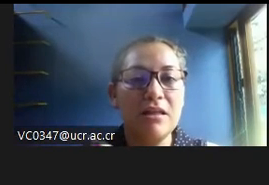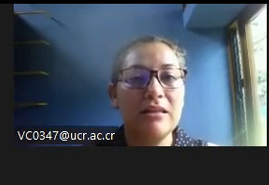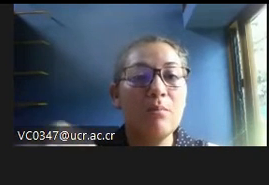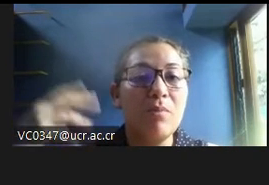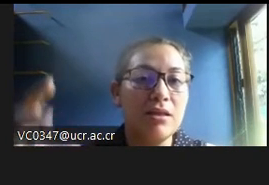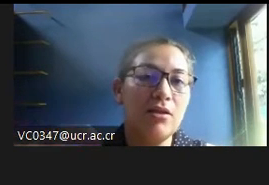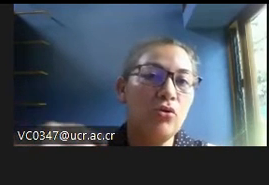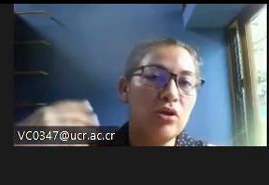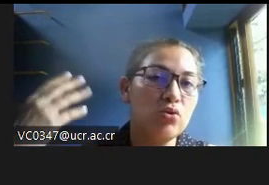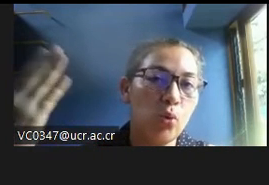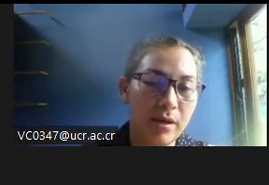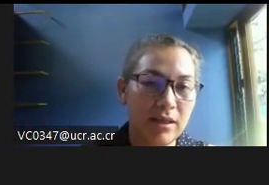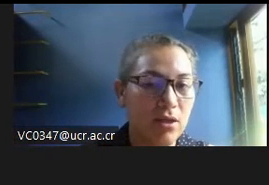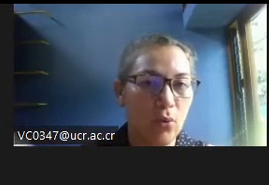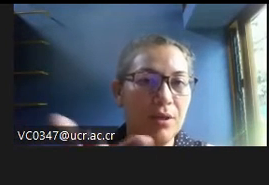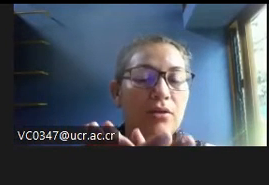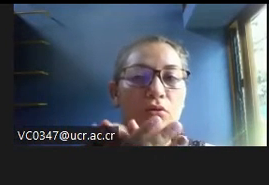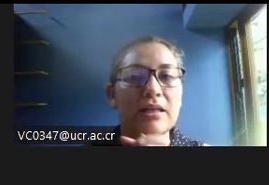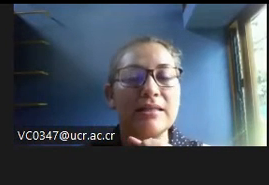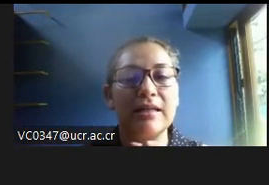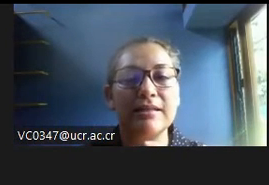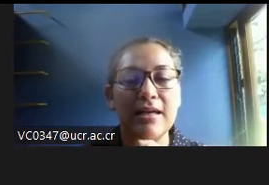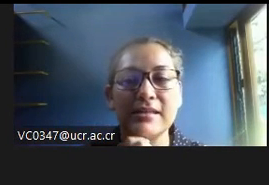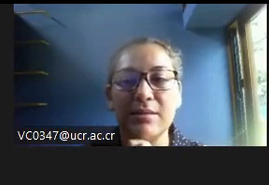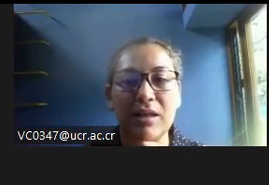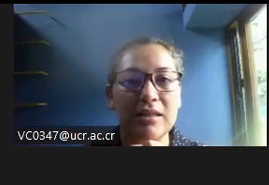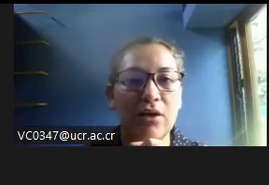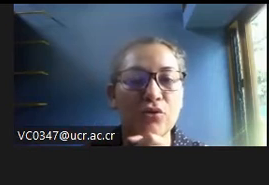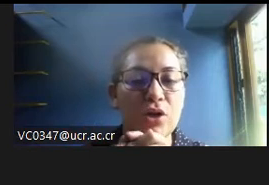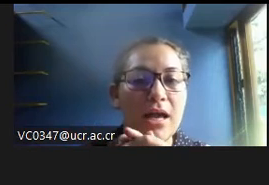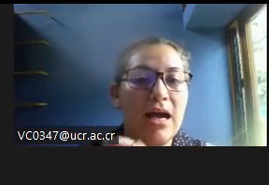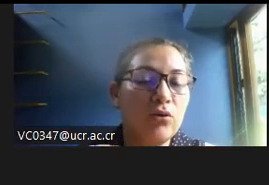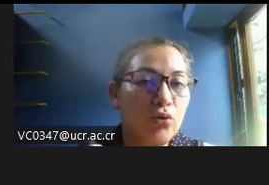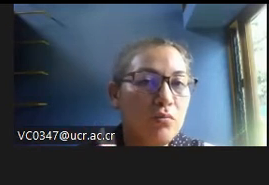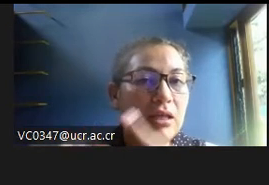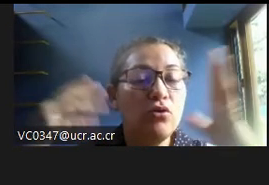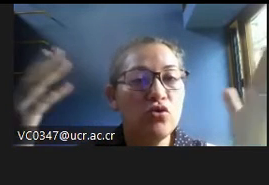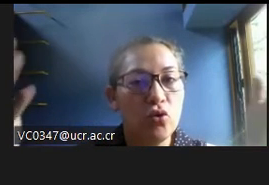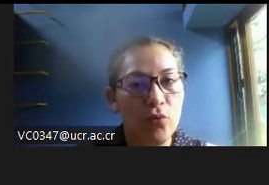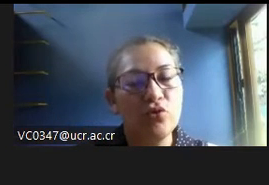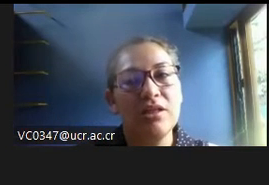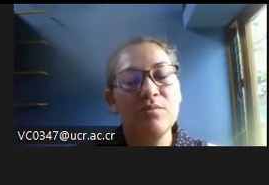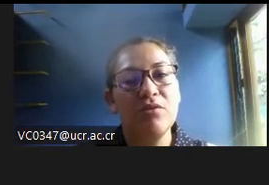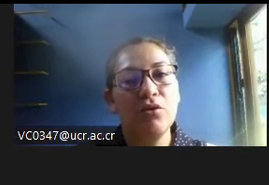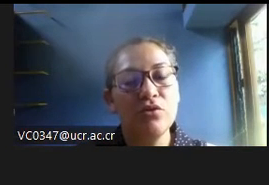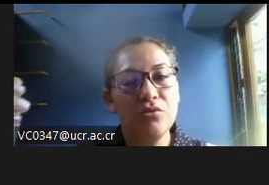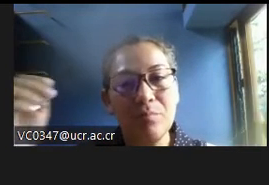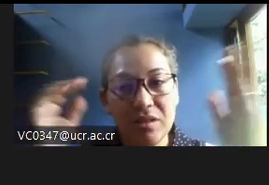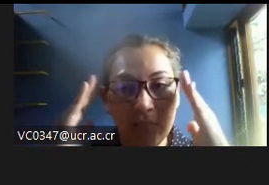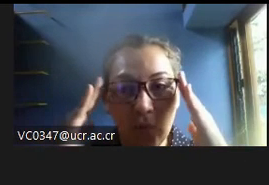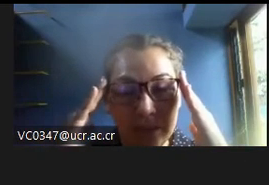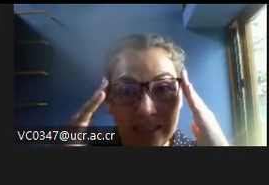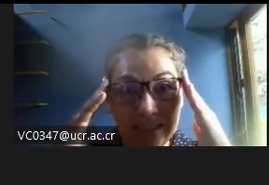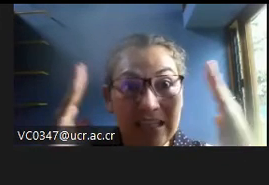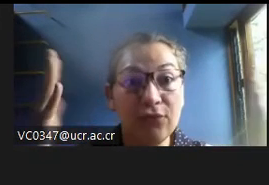categorías diferentes dependiendo de su objetivo, ¿verdad? Con el que están planteados. Algunos videos, como ustedes bien reconocieron